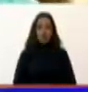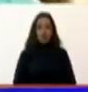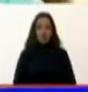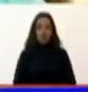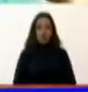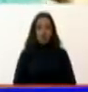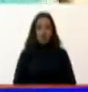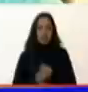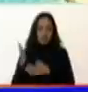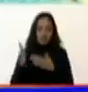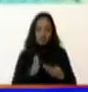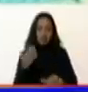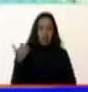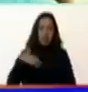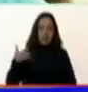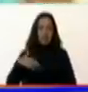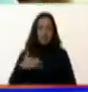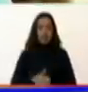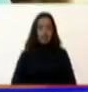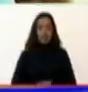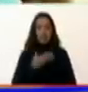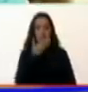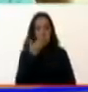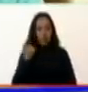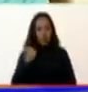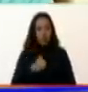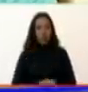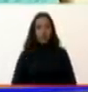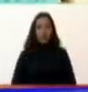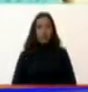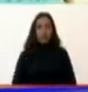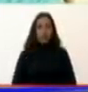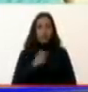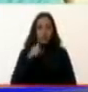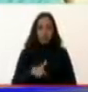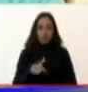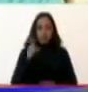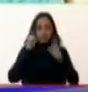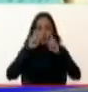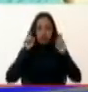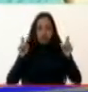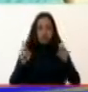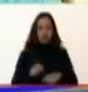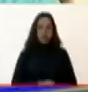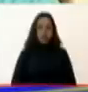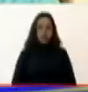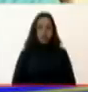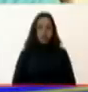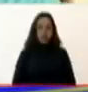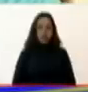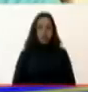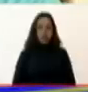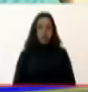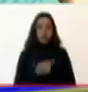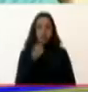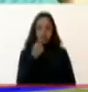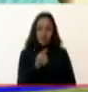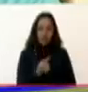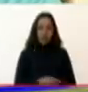nos traigas de Argentina lo mejor de esta pedagogía. Lo que dice Atilio es así.